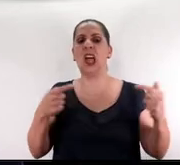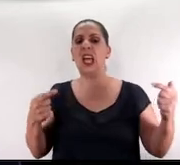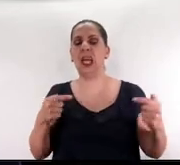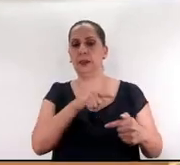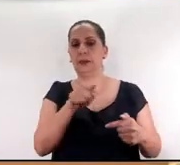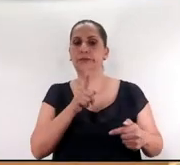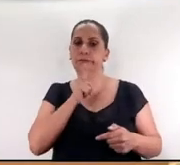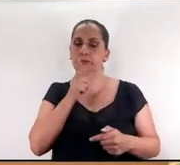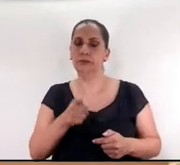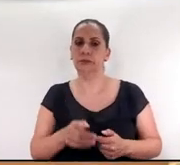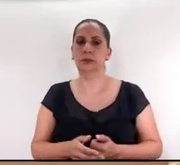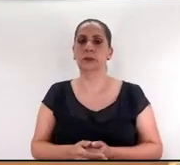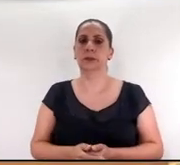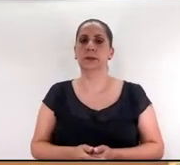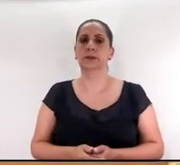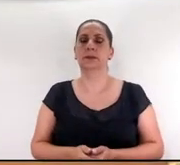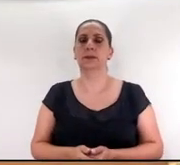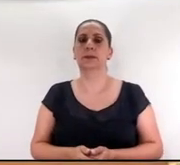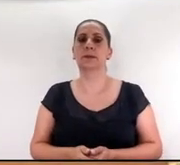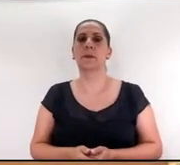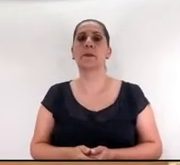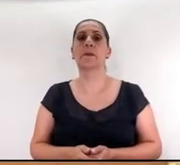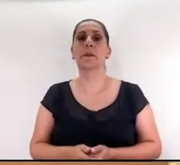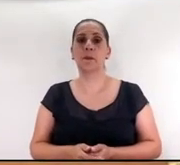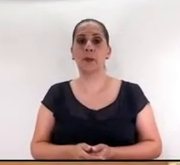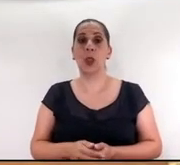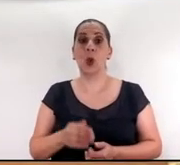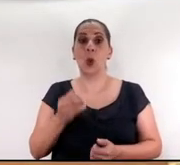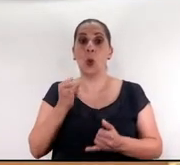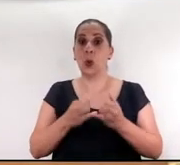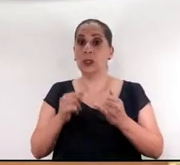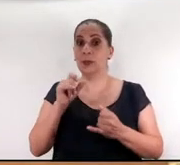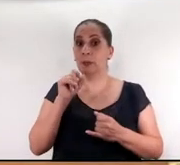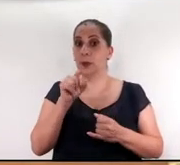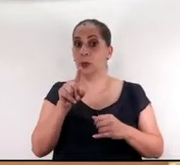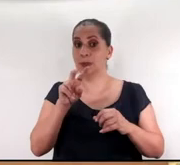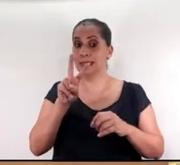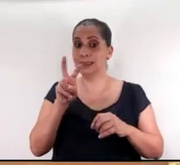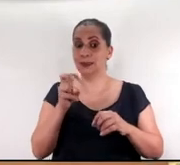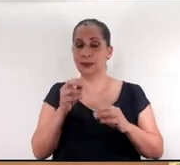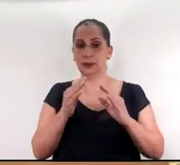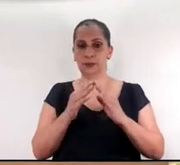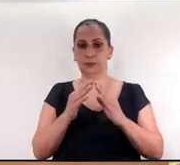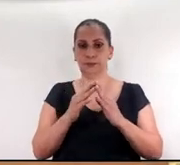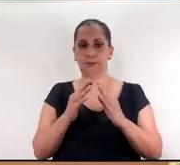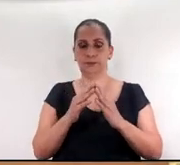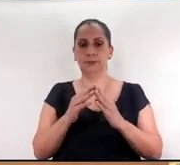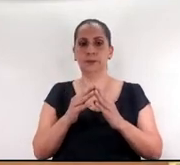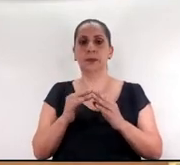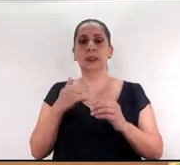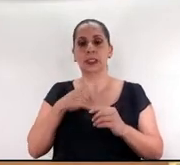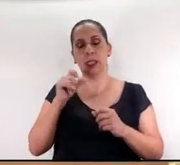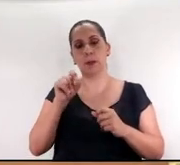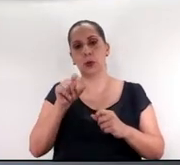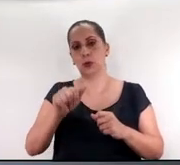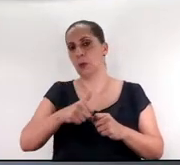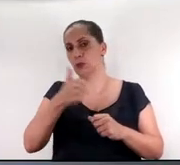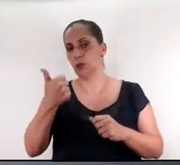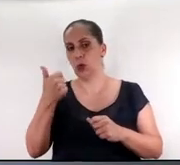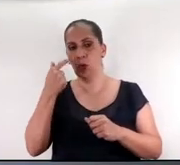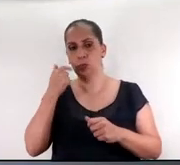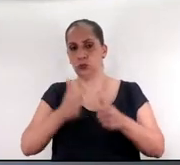esa realidad. Ya la última pregunta sobre el tema de vivienda, don Rodolfo, que le hemos preguntado también a otros